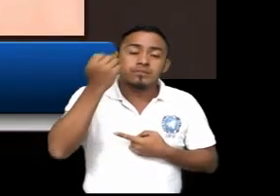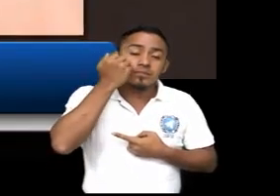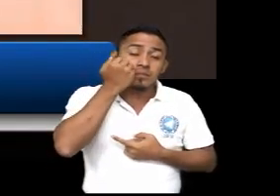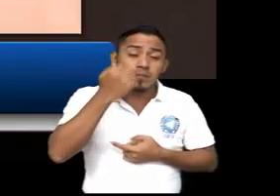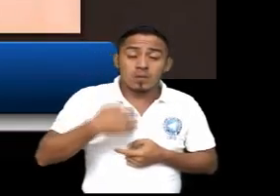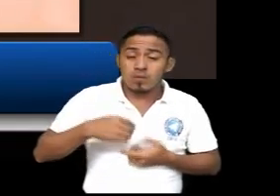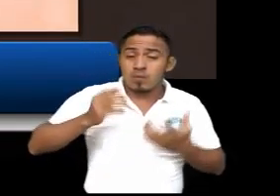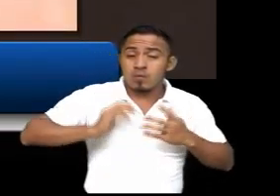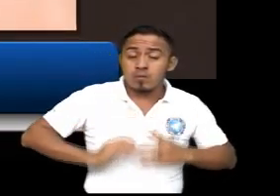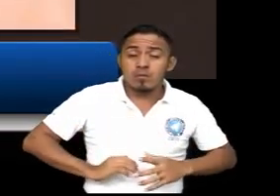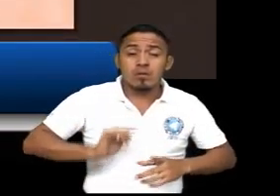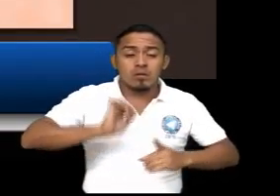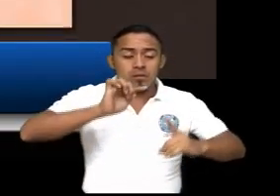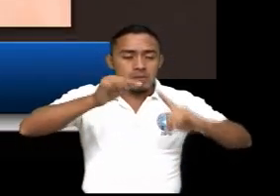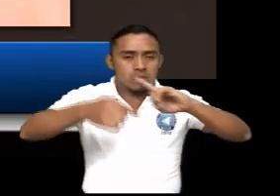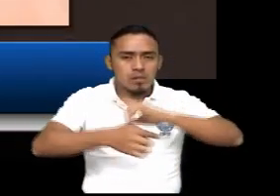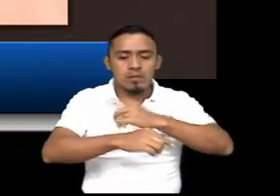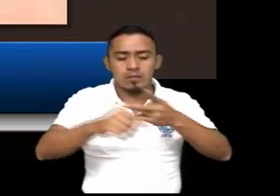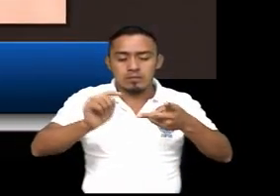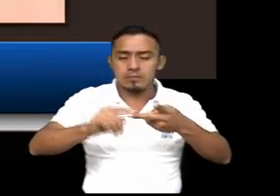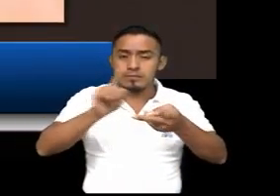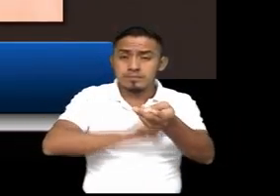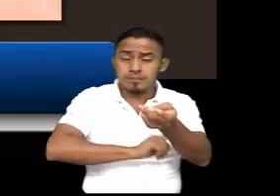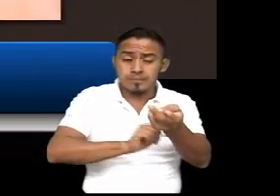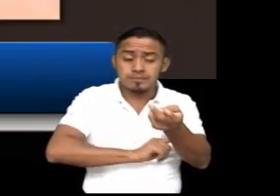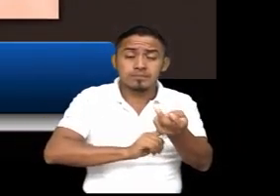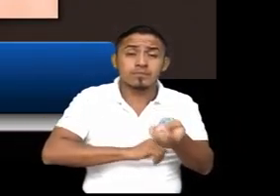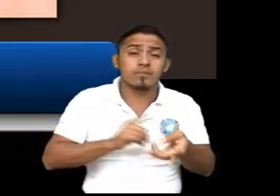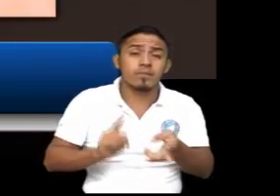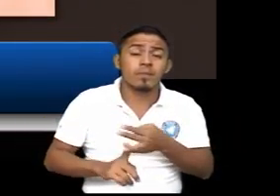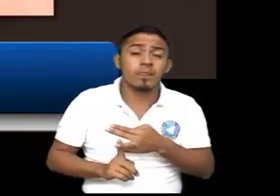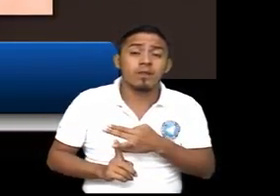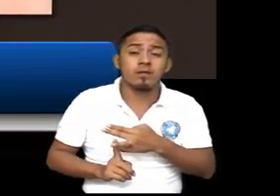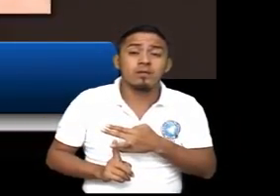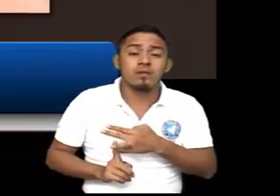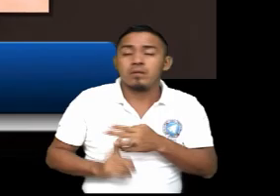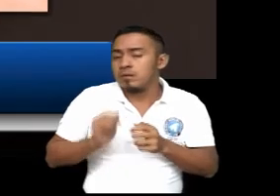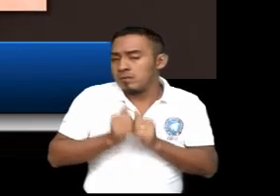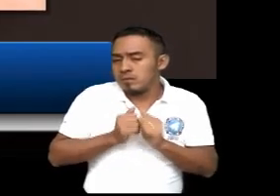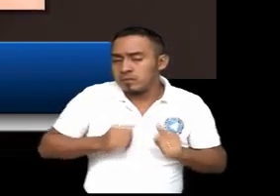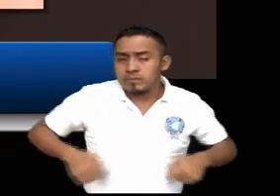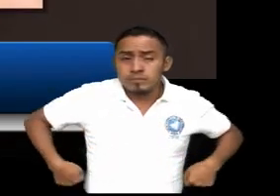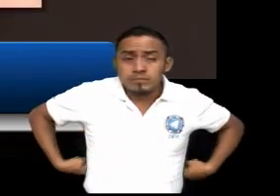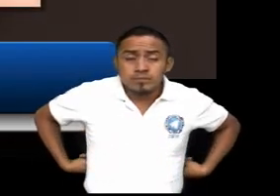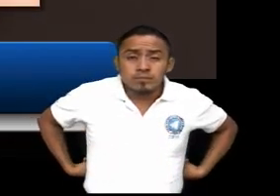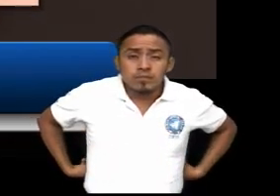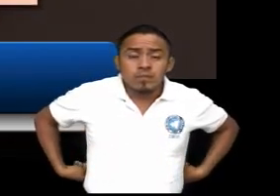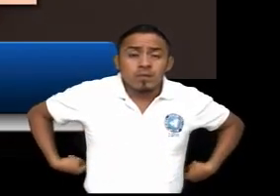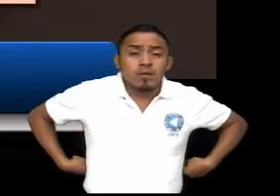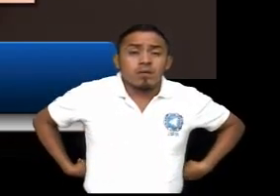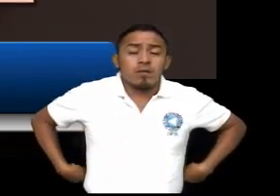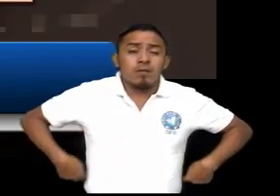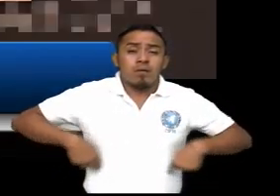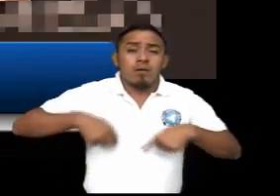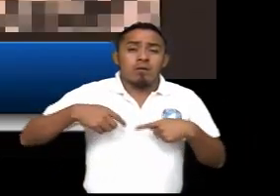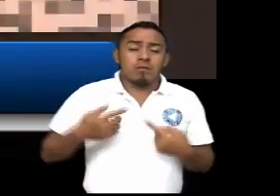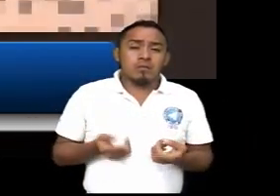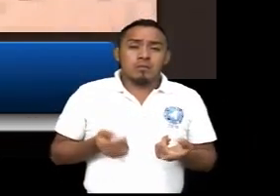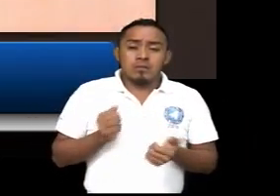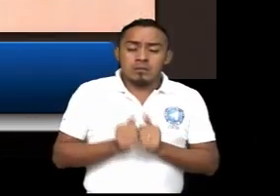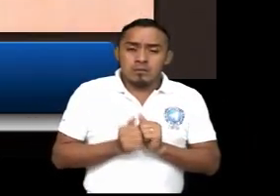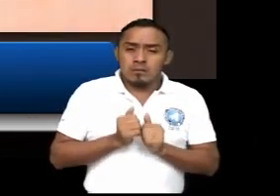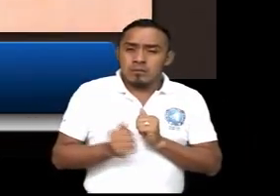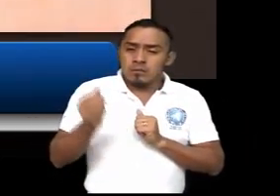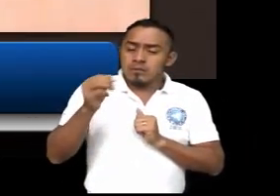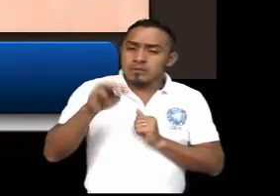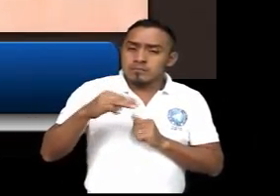metabólicas, pacientes que tienen diabetes, pacientes que tienen insuficiencia renal, es decir, cualquier enfermedad metabólica.